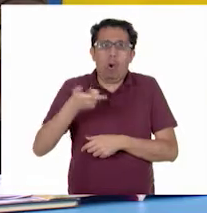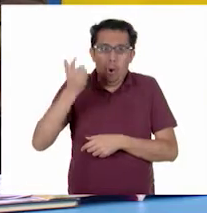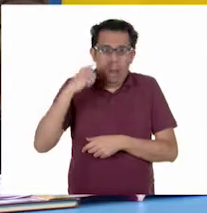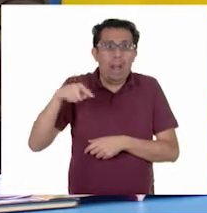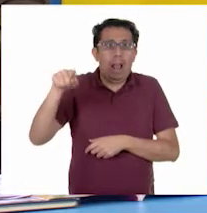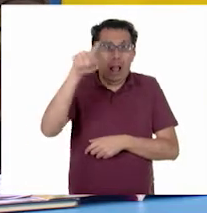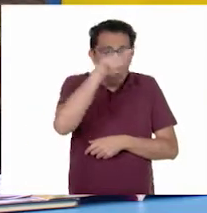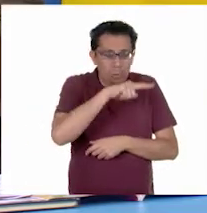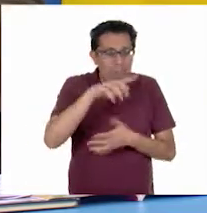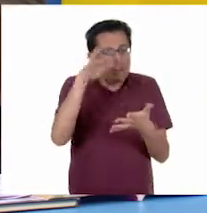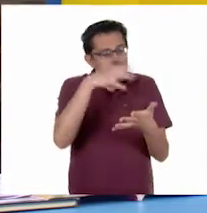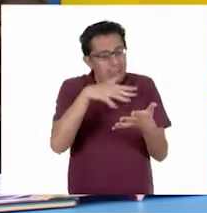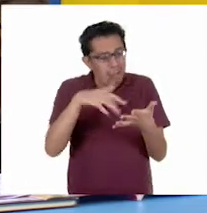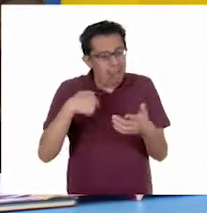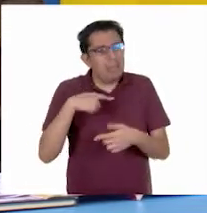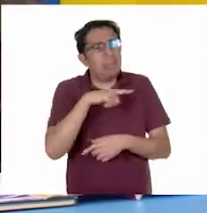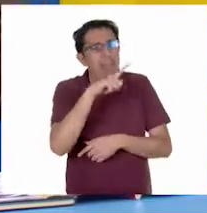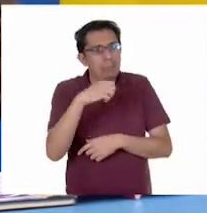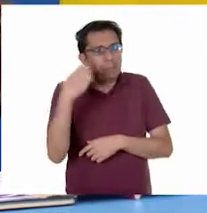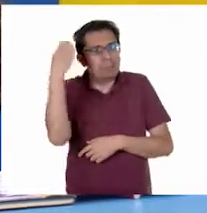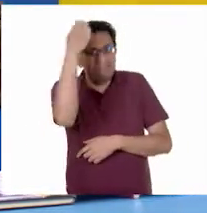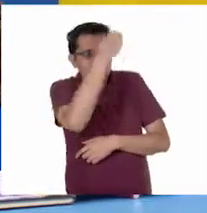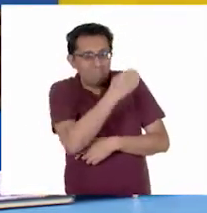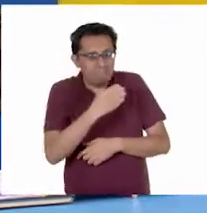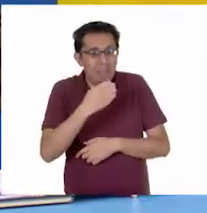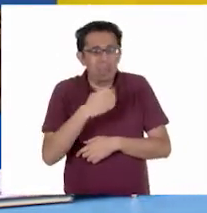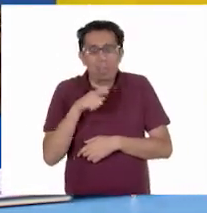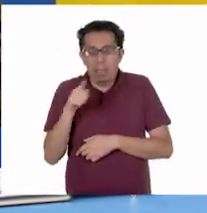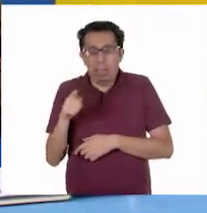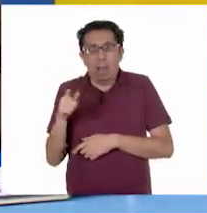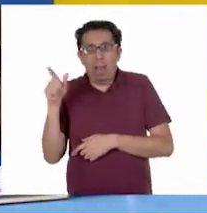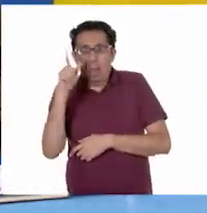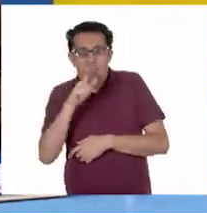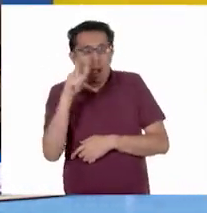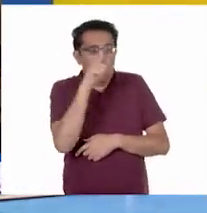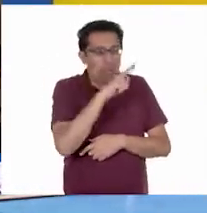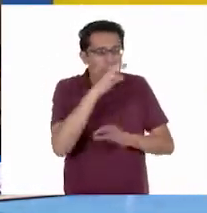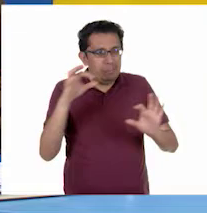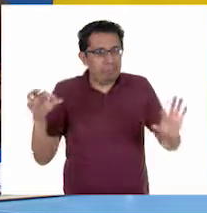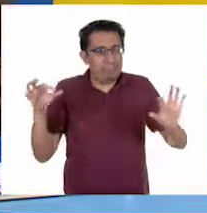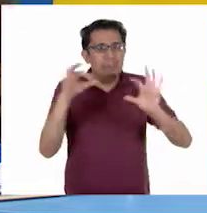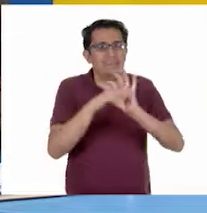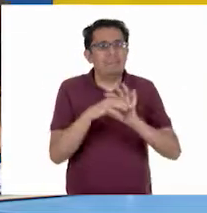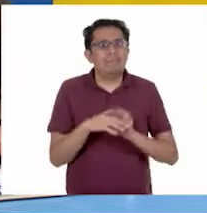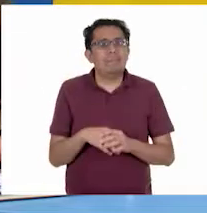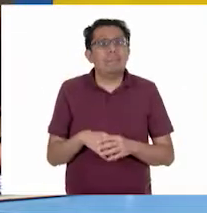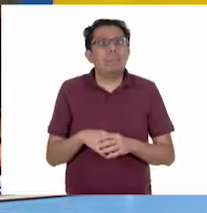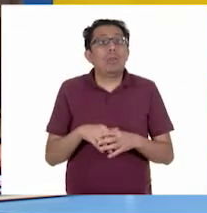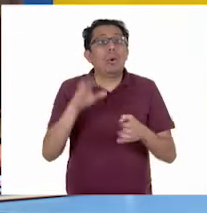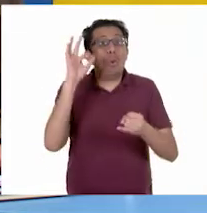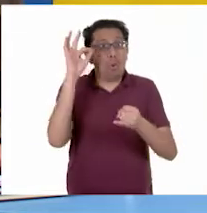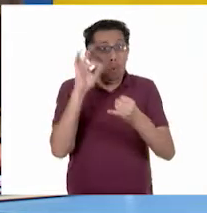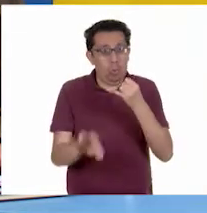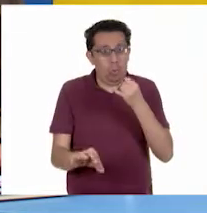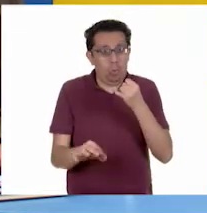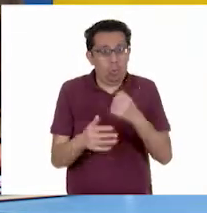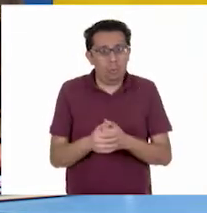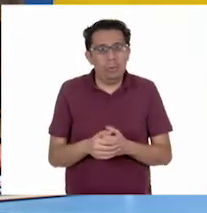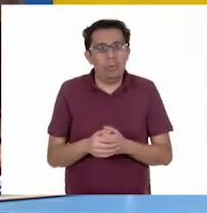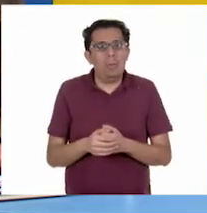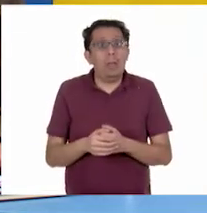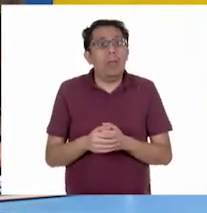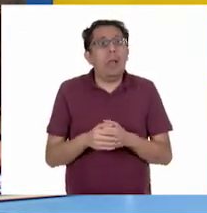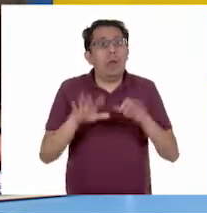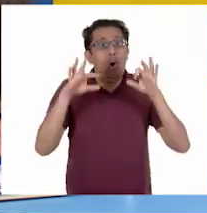análisis, exactamente, la transición de un lenguaje a otro. Ahora, vayamos con el último haiku,